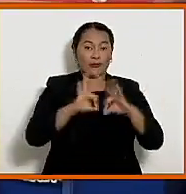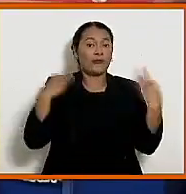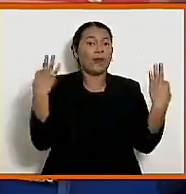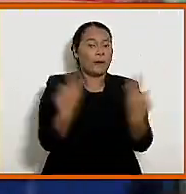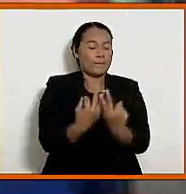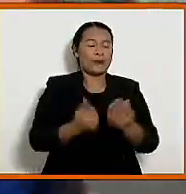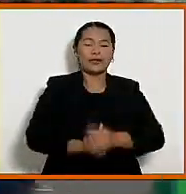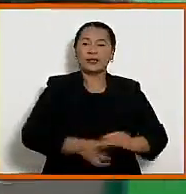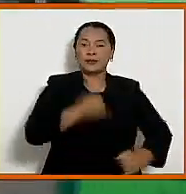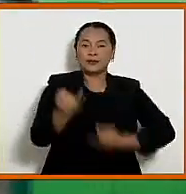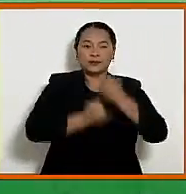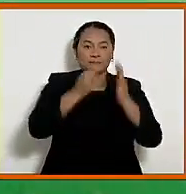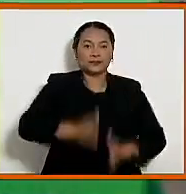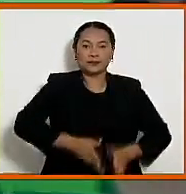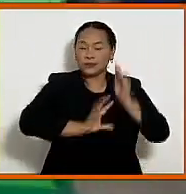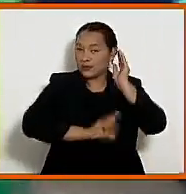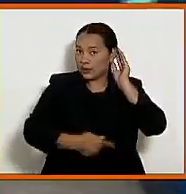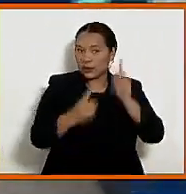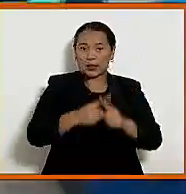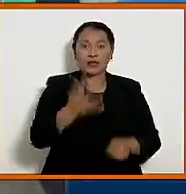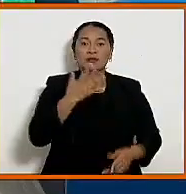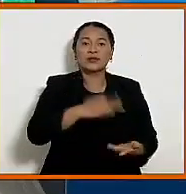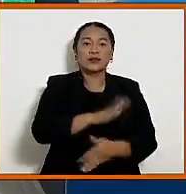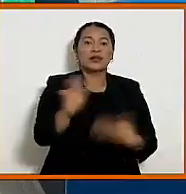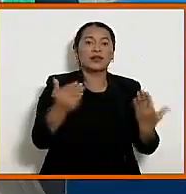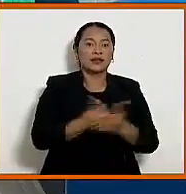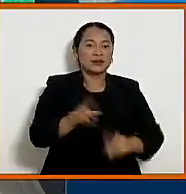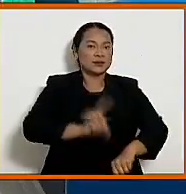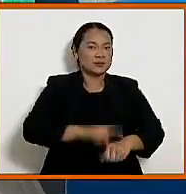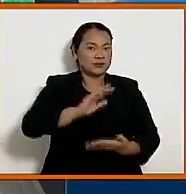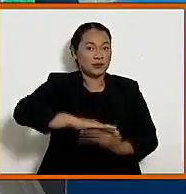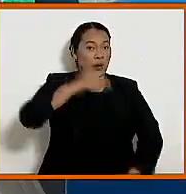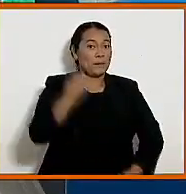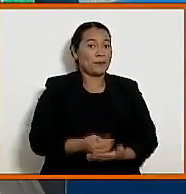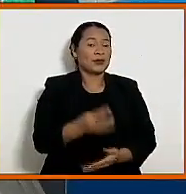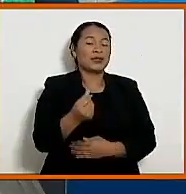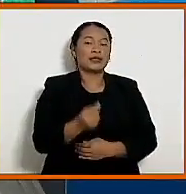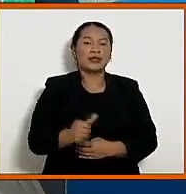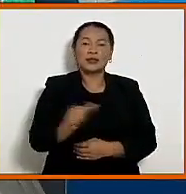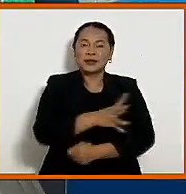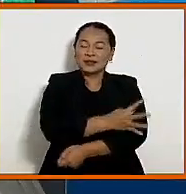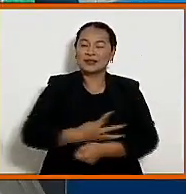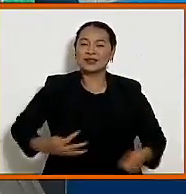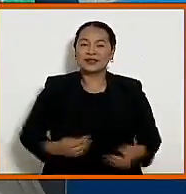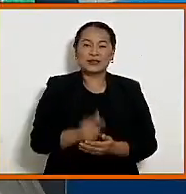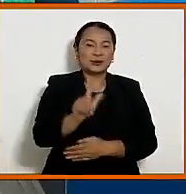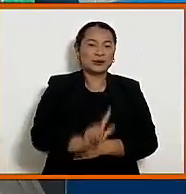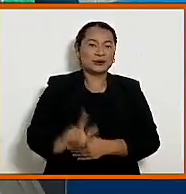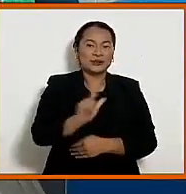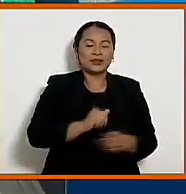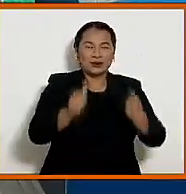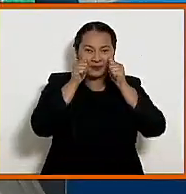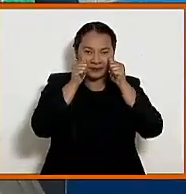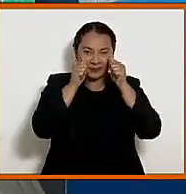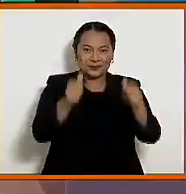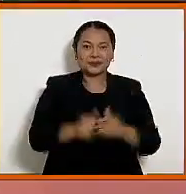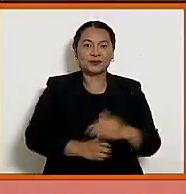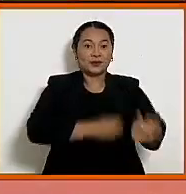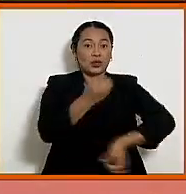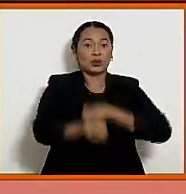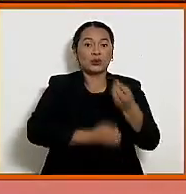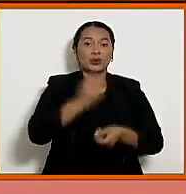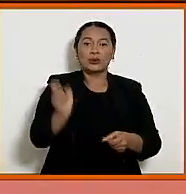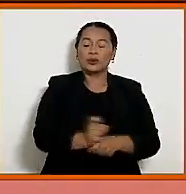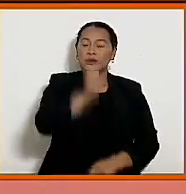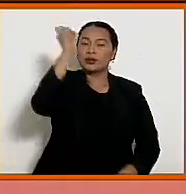sos jugador para Multi X, te deseo muchísima suerte porque se llegó el momento de multiplicar tu premio para esta tarde de lunes. Atentos porque la esfera ganadora